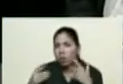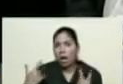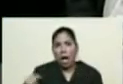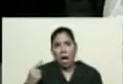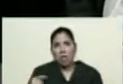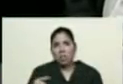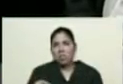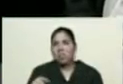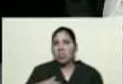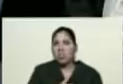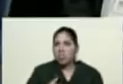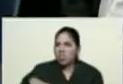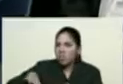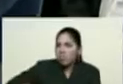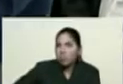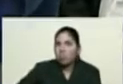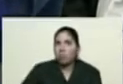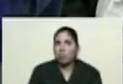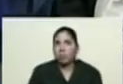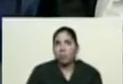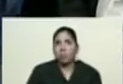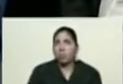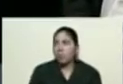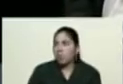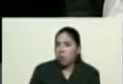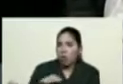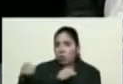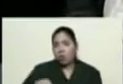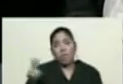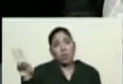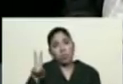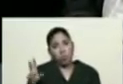venezolano. Es lo mismo que quieren aplicarle a Venezuela.